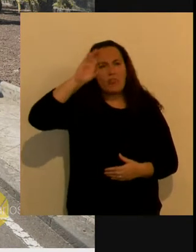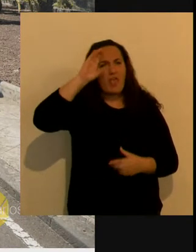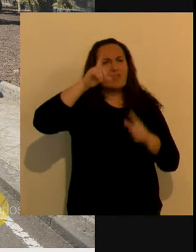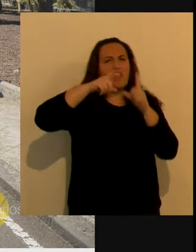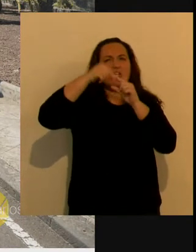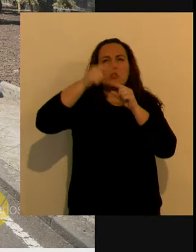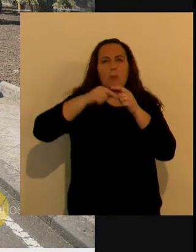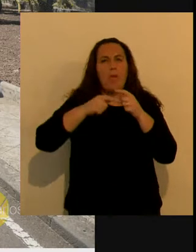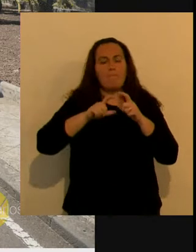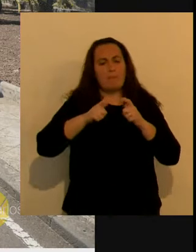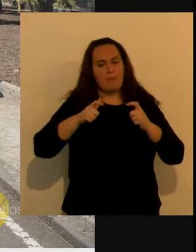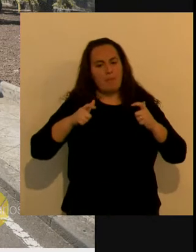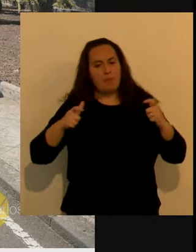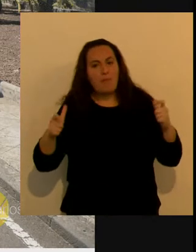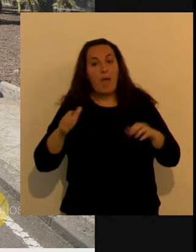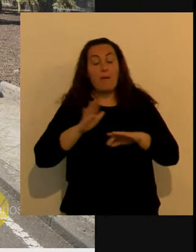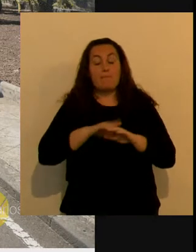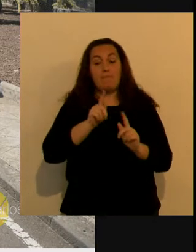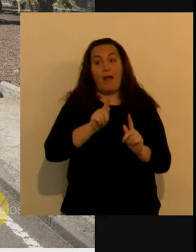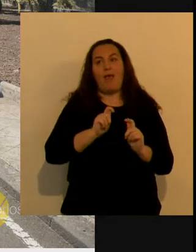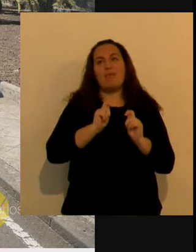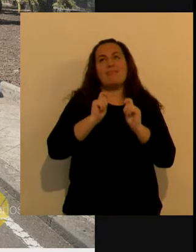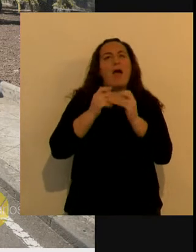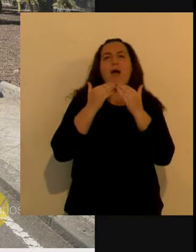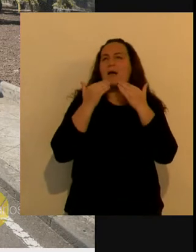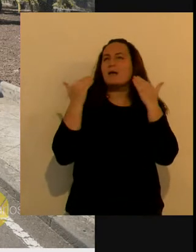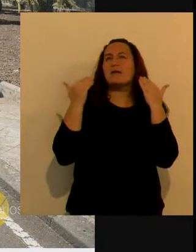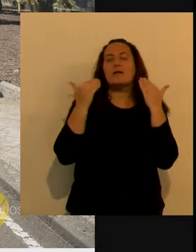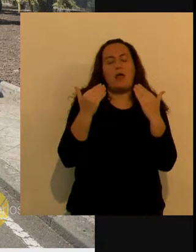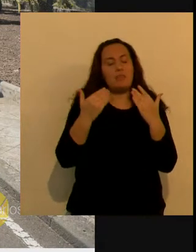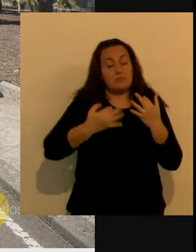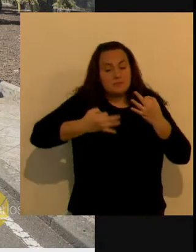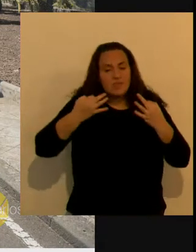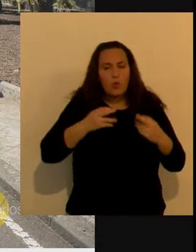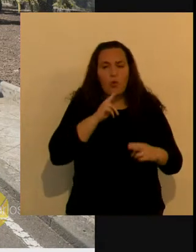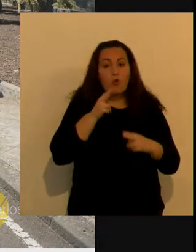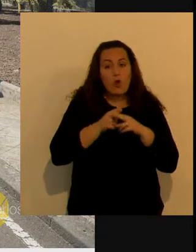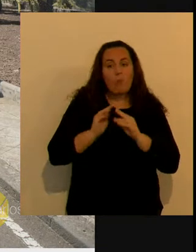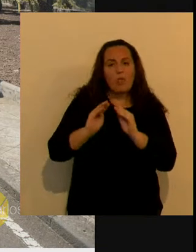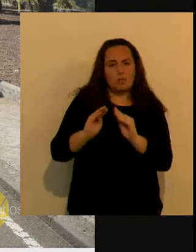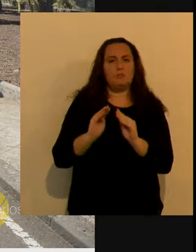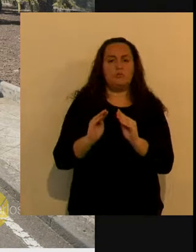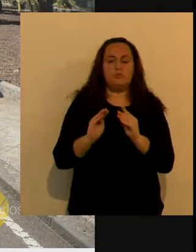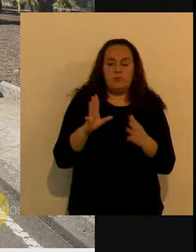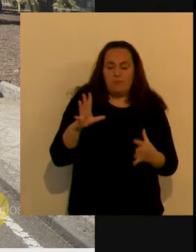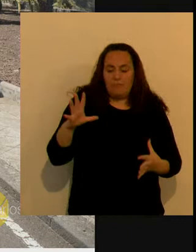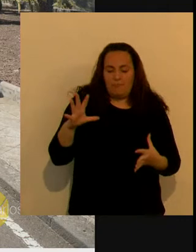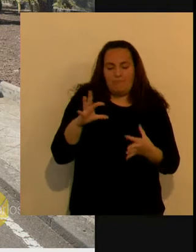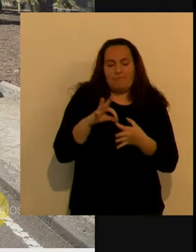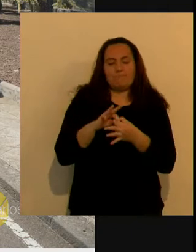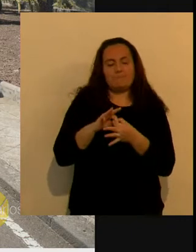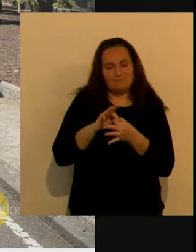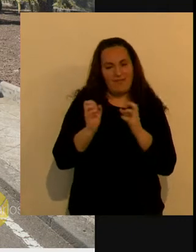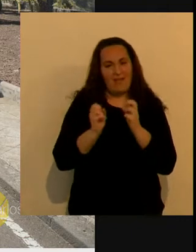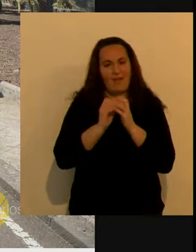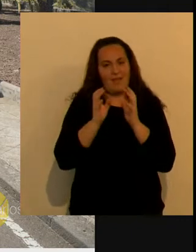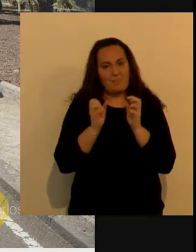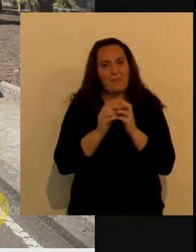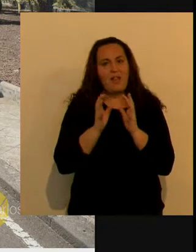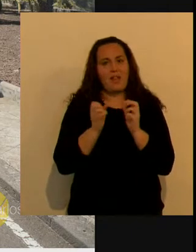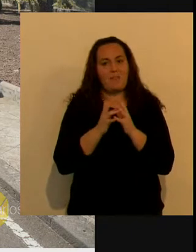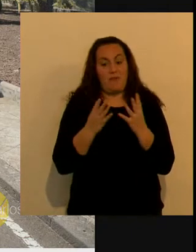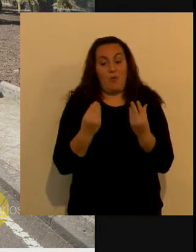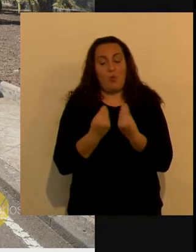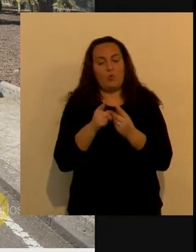y así podemos agradecer y estar seguro que el nombre de Hawking está asociado con la palma en